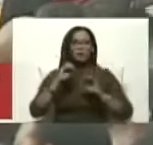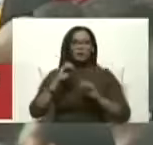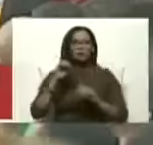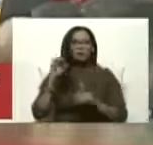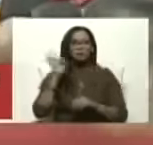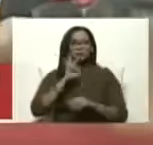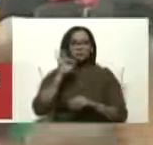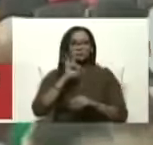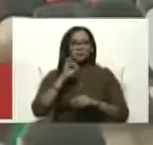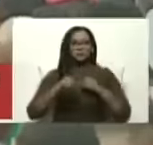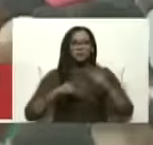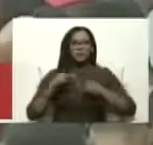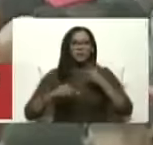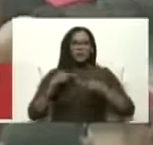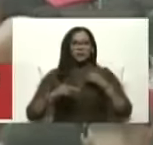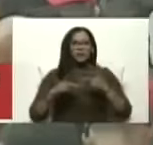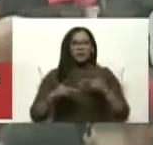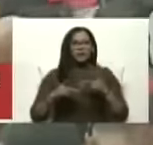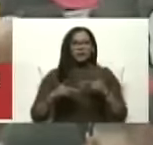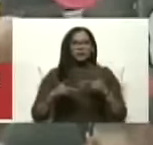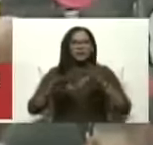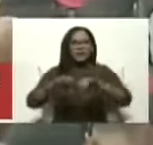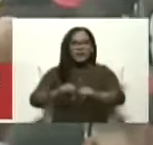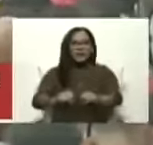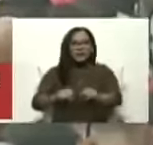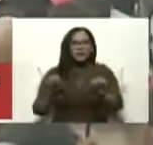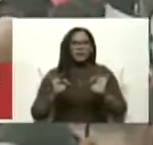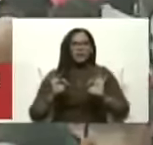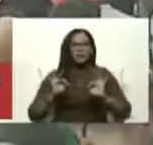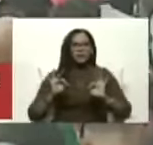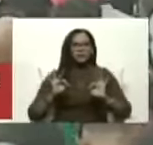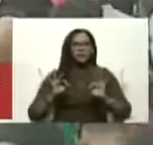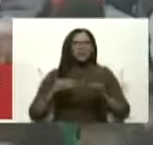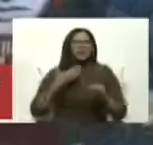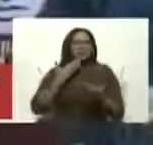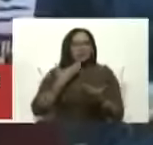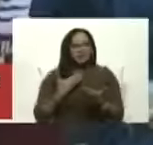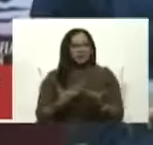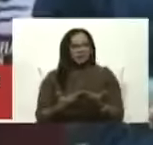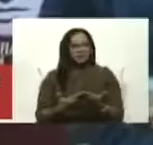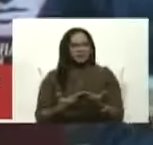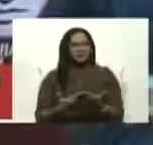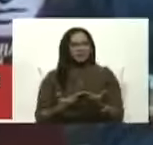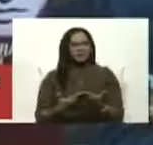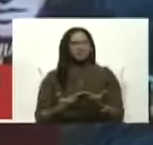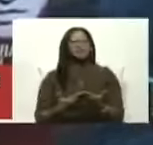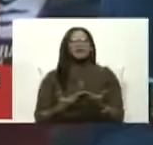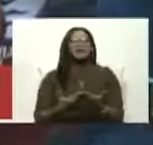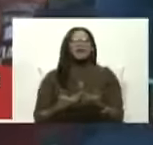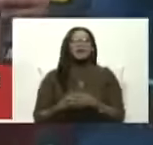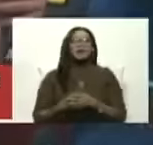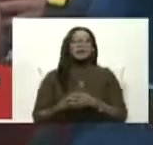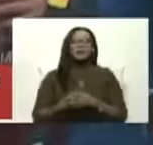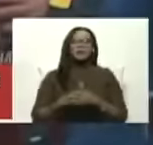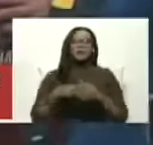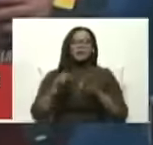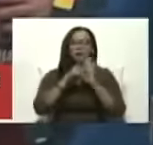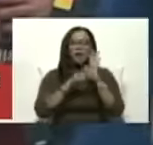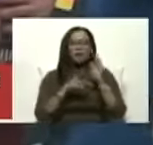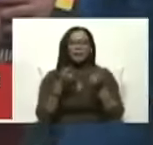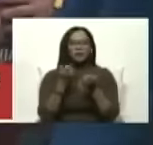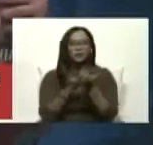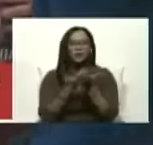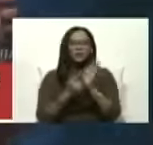de productividad. La agarramos de la nada. Y gracias al programa económico que presentó el presidente en el